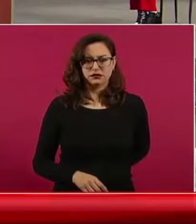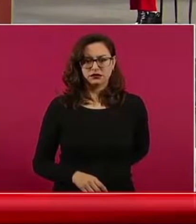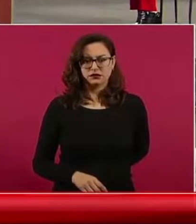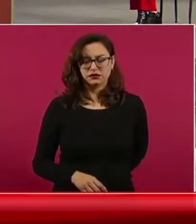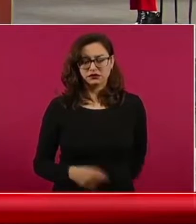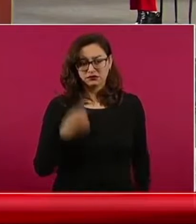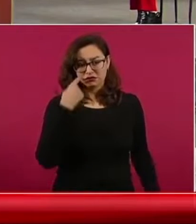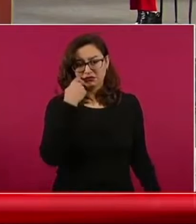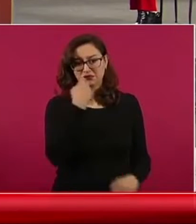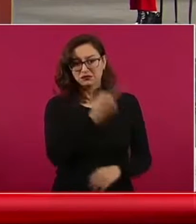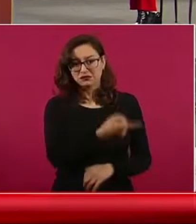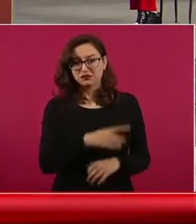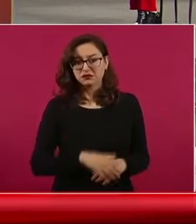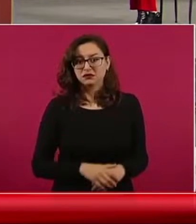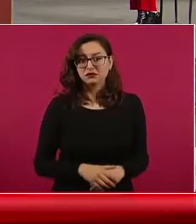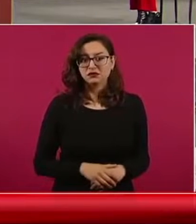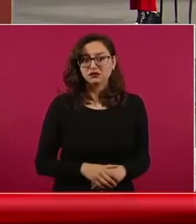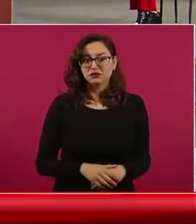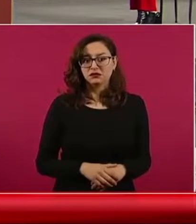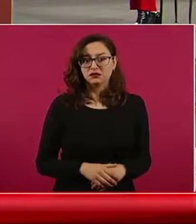ahí están sacando.